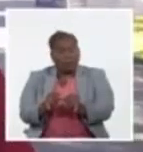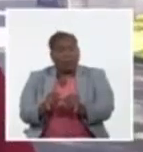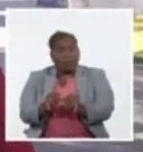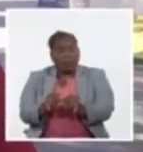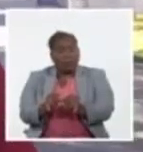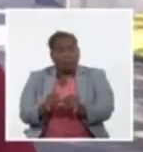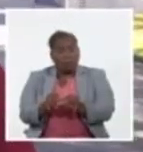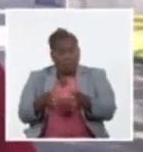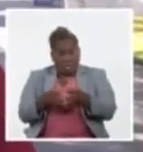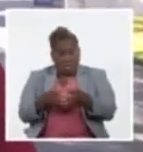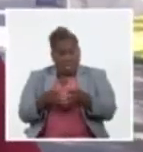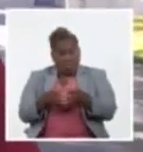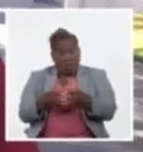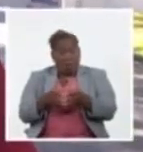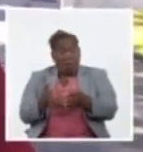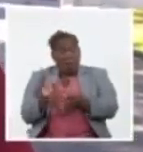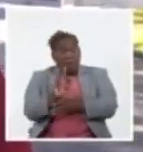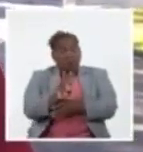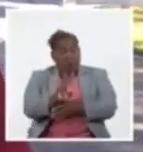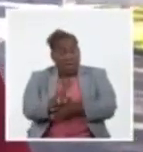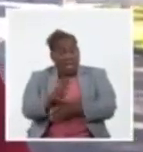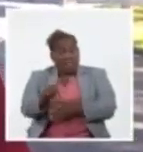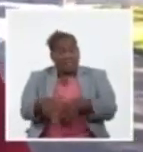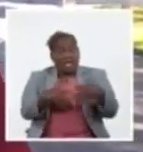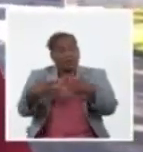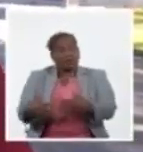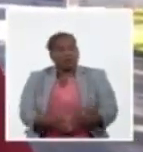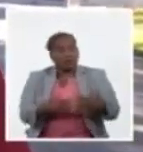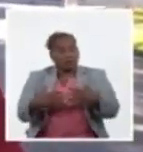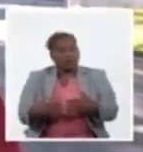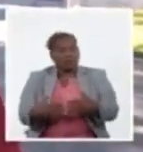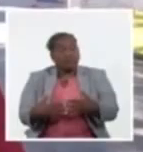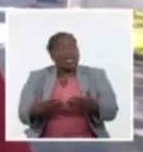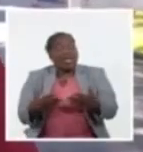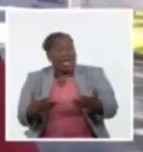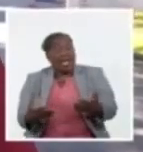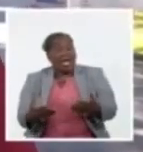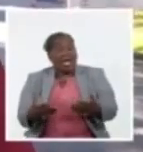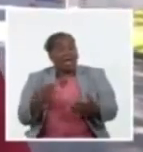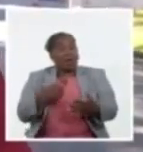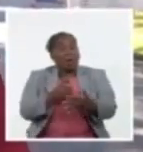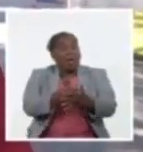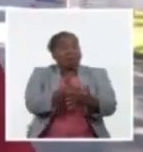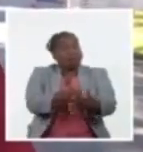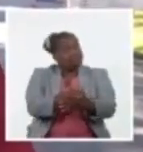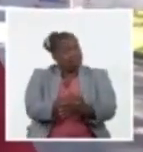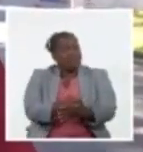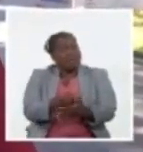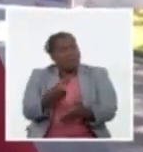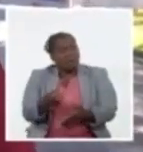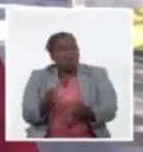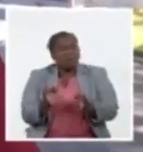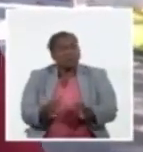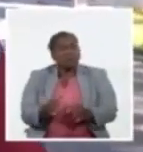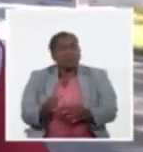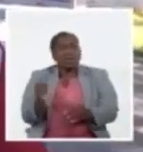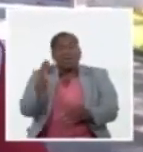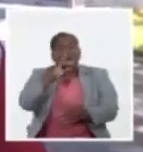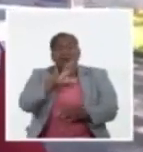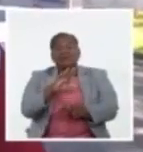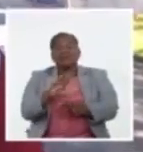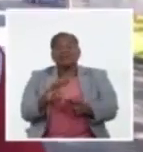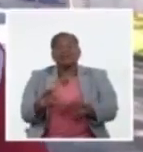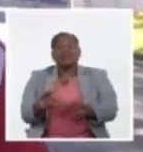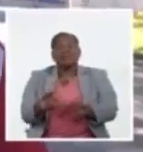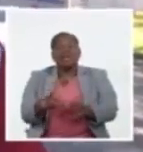de los equipos de Venezuela y Estados Unidos y precisamente por eso creo que no hubo más empuje, ¿no? Creo que al final